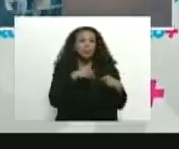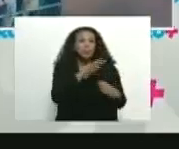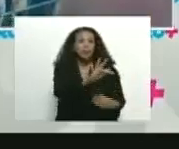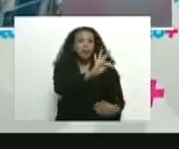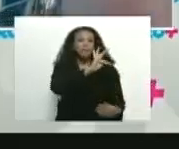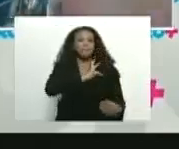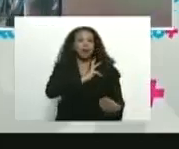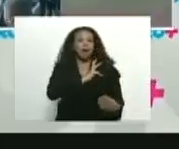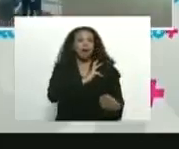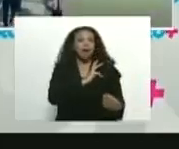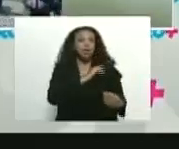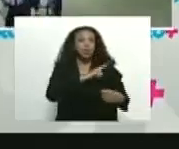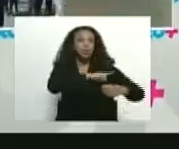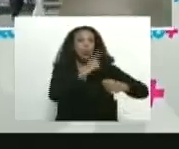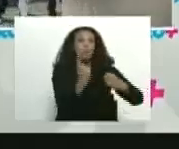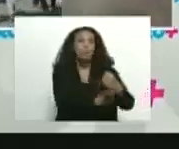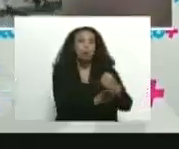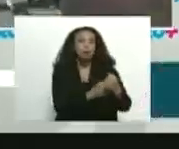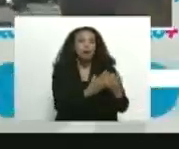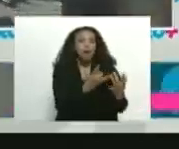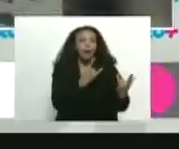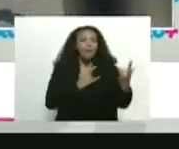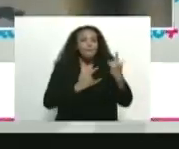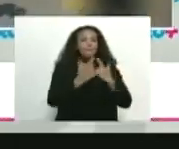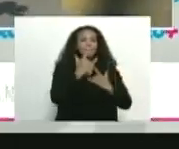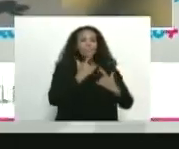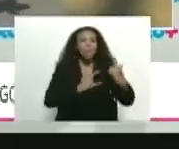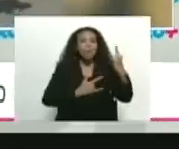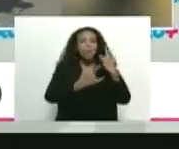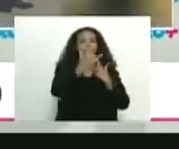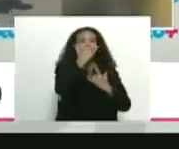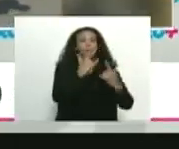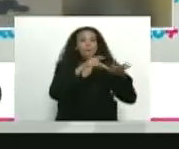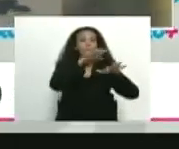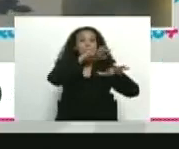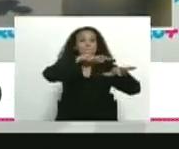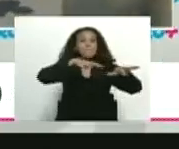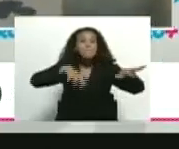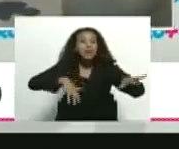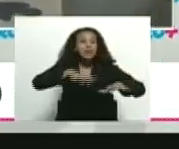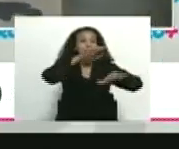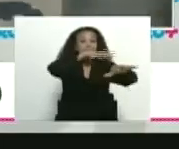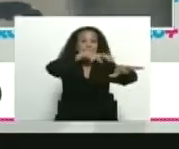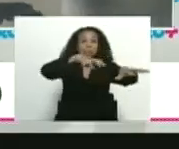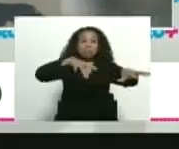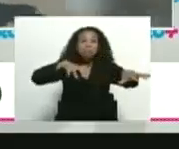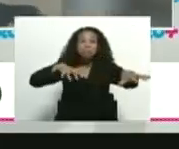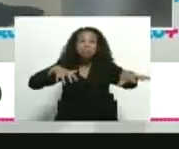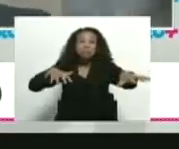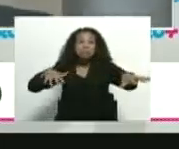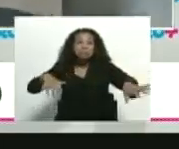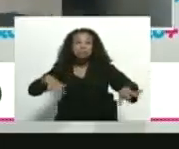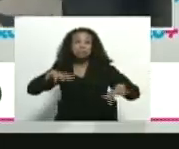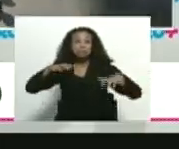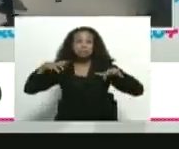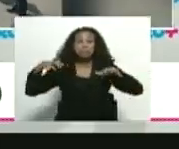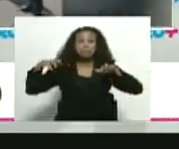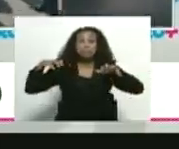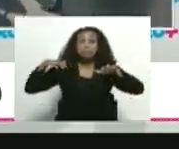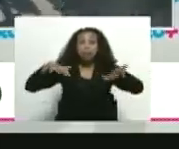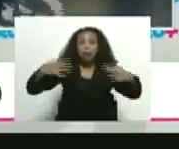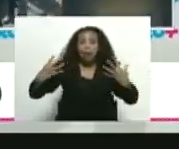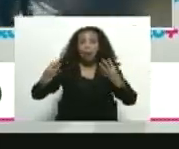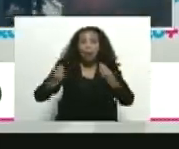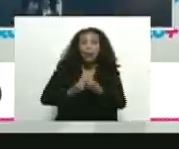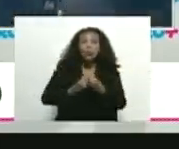Maracaibo. Ese amor que vi en las calles, de miles de personas que caminaron.